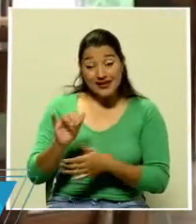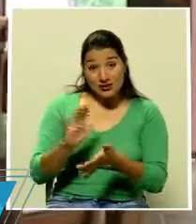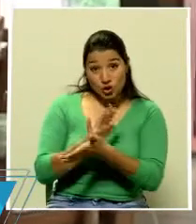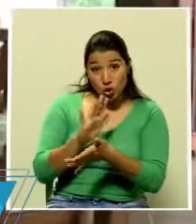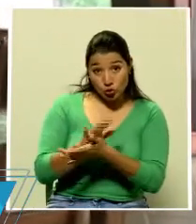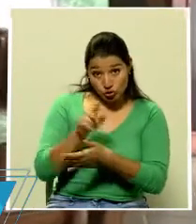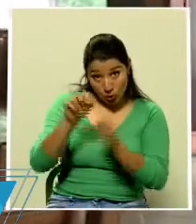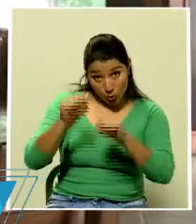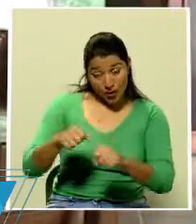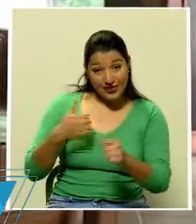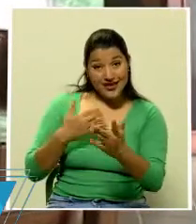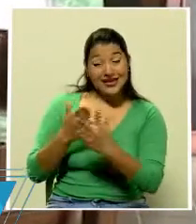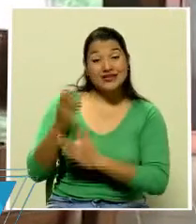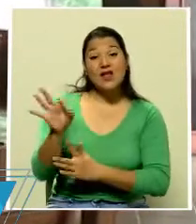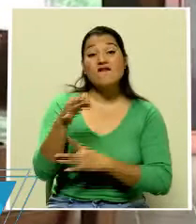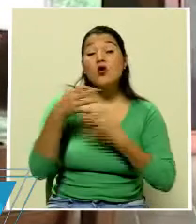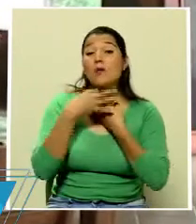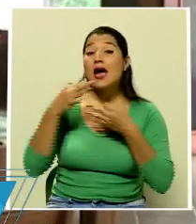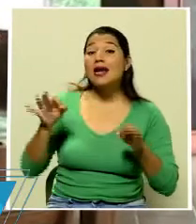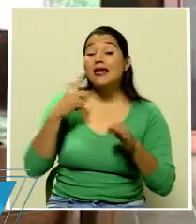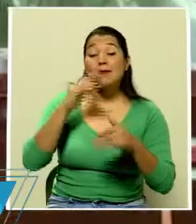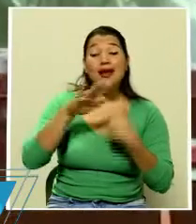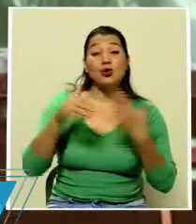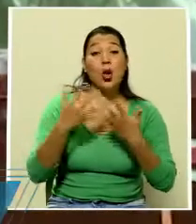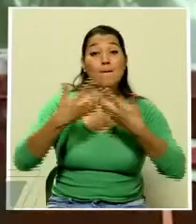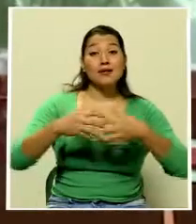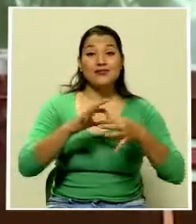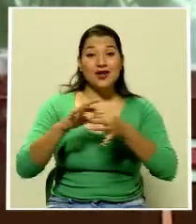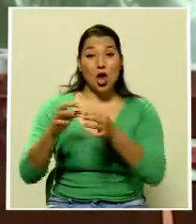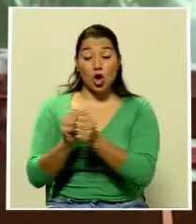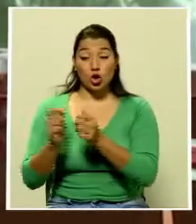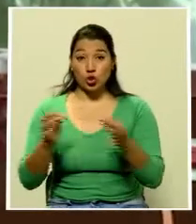forma gratuita para todas las empresas turísticas.